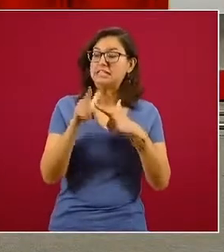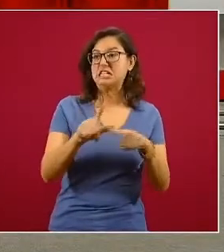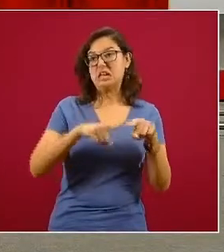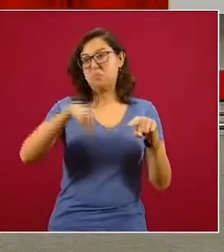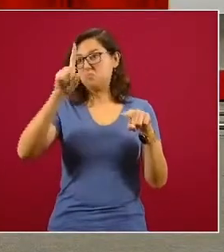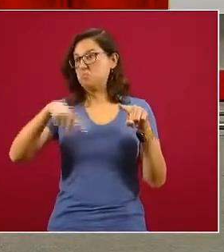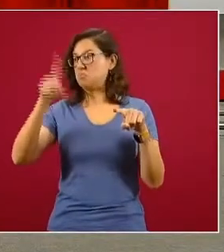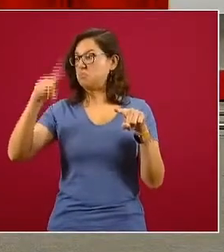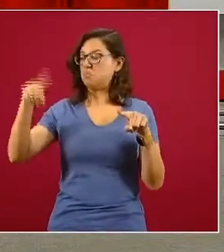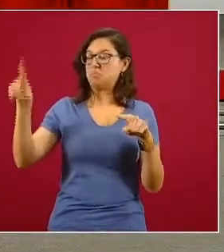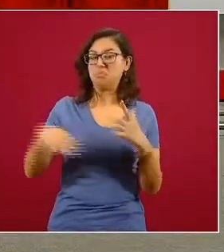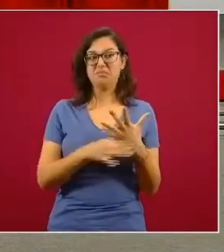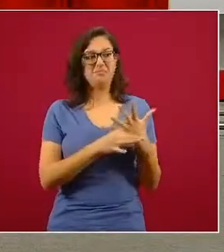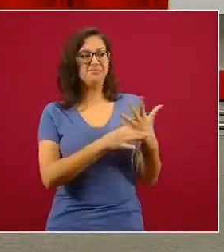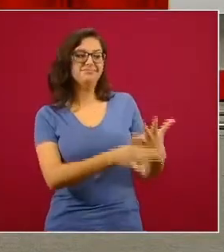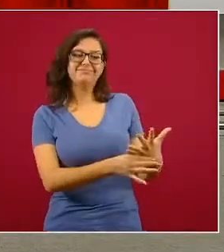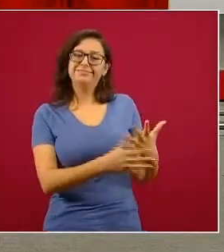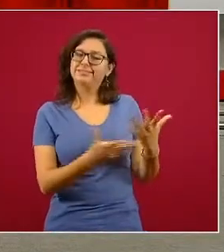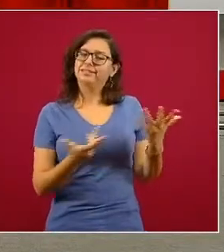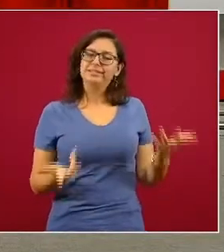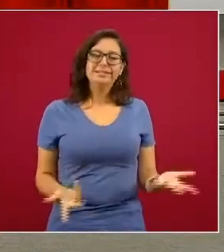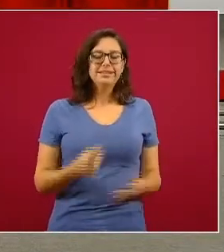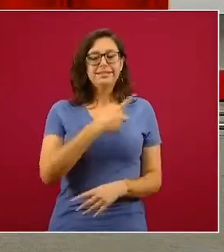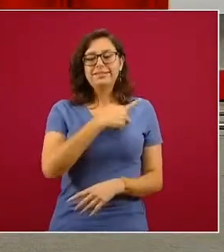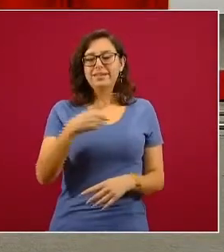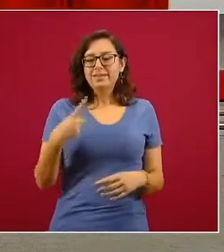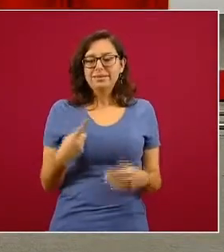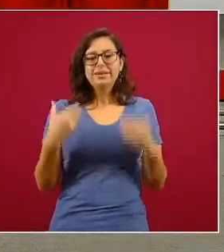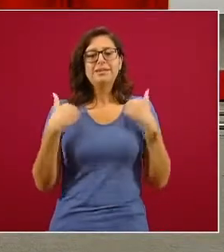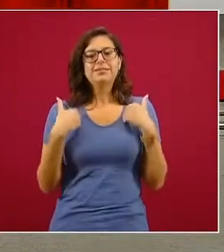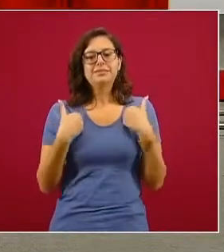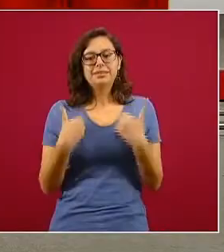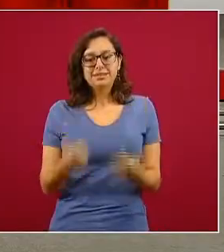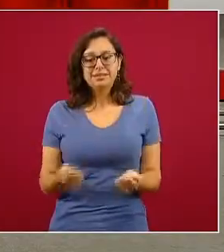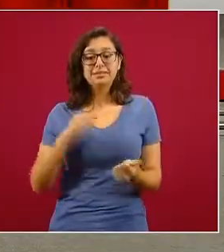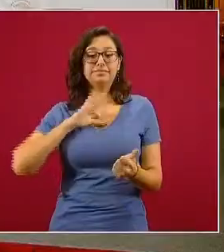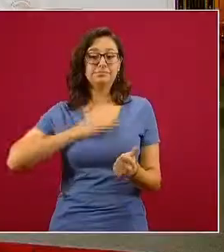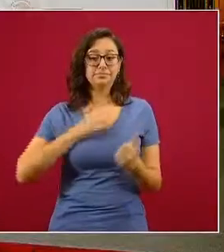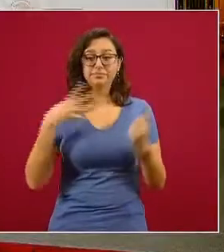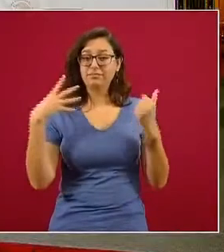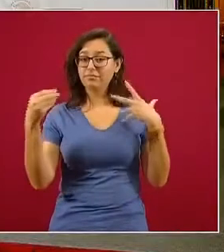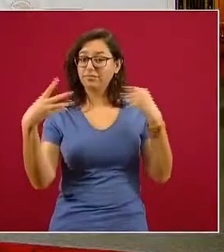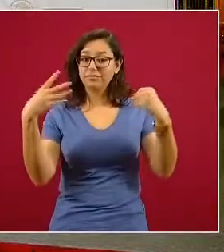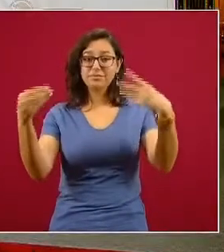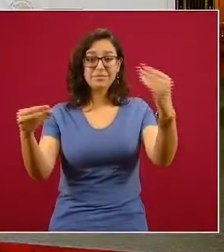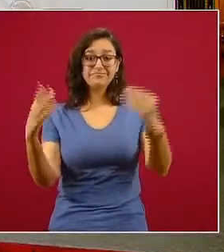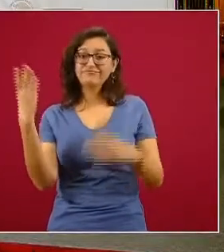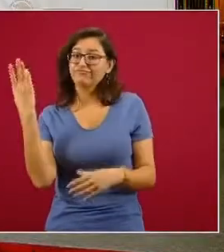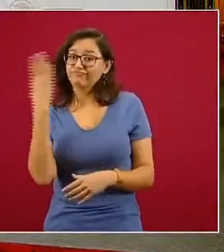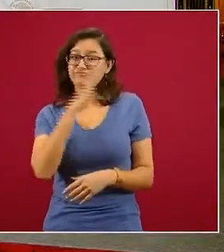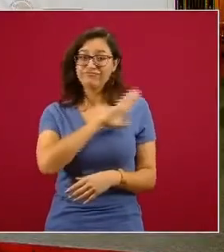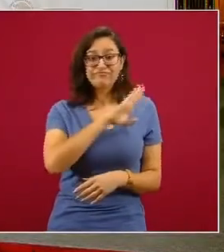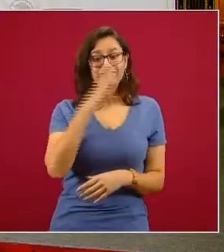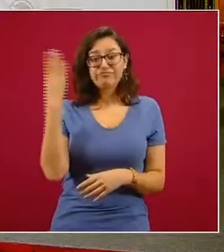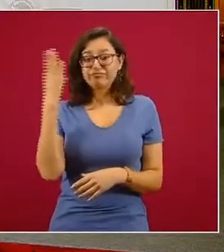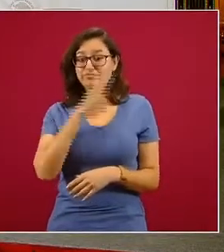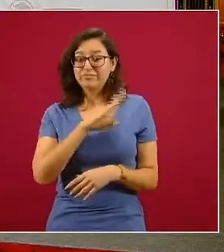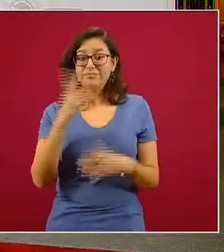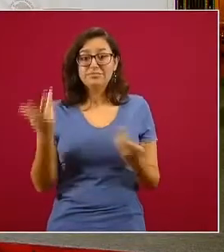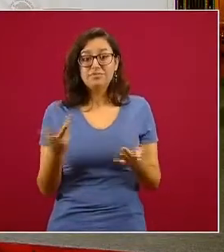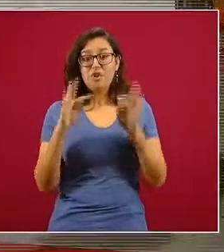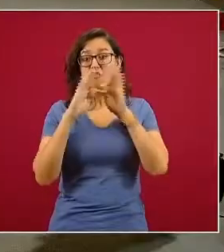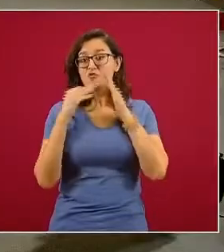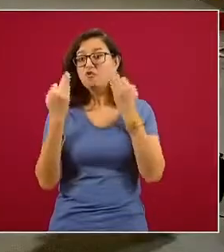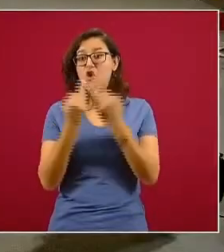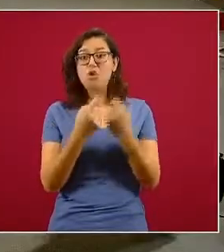todo respeto a visualizarlo, las epidemias tienen un comportamiento, técnicamente se llama